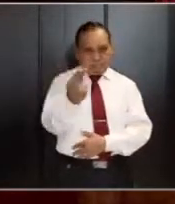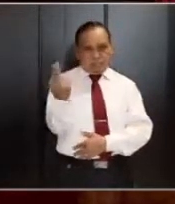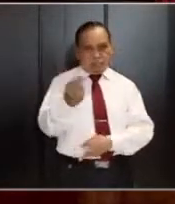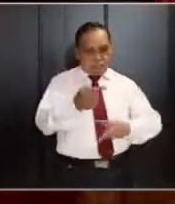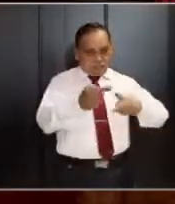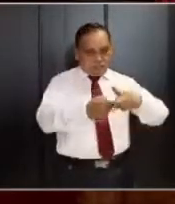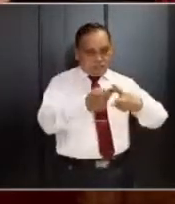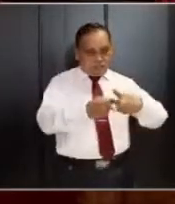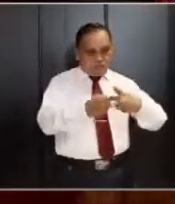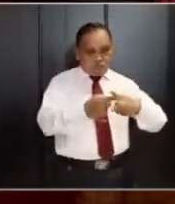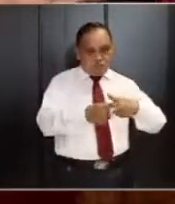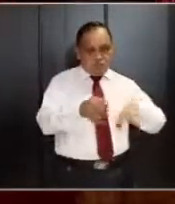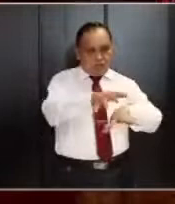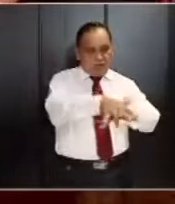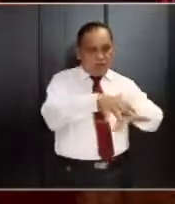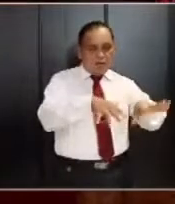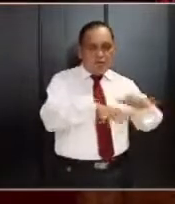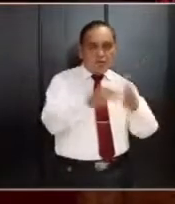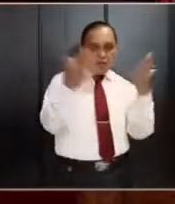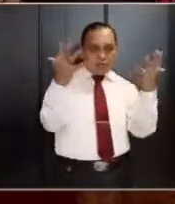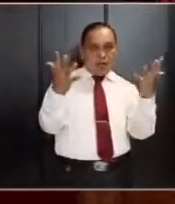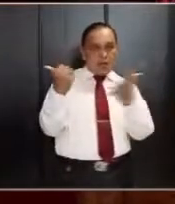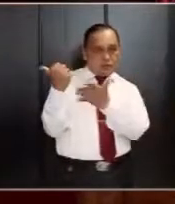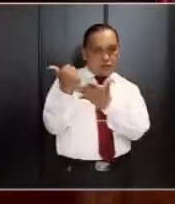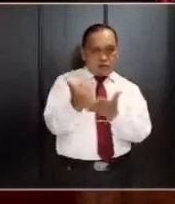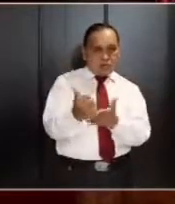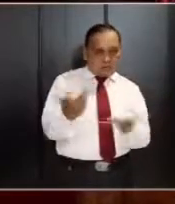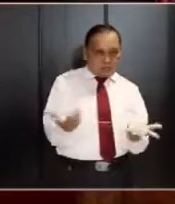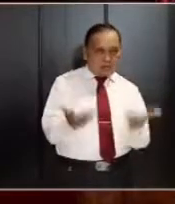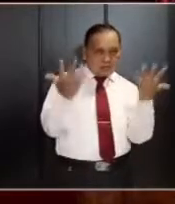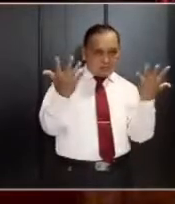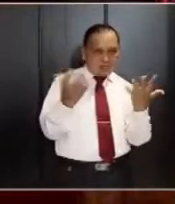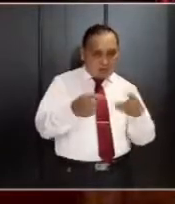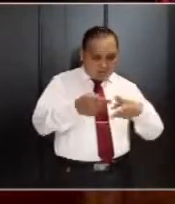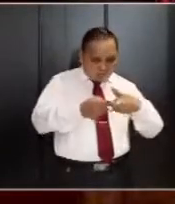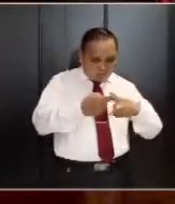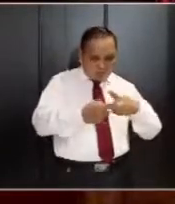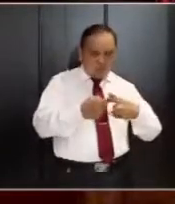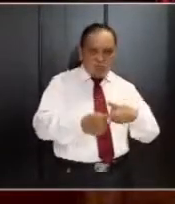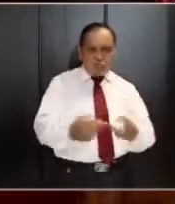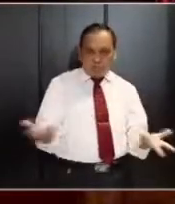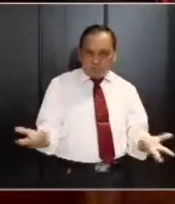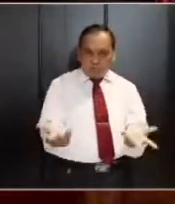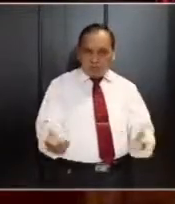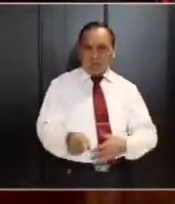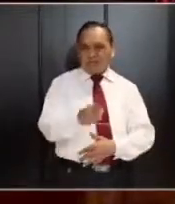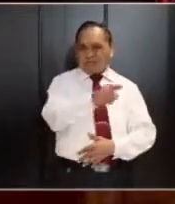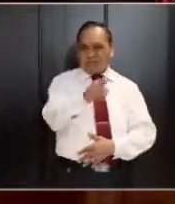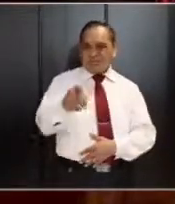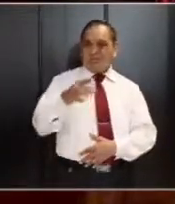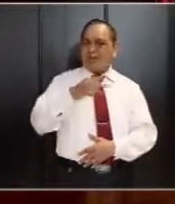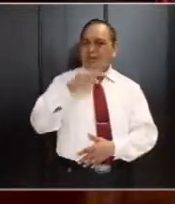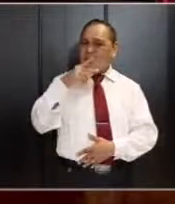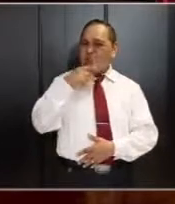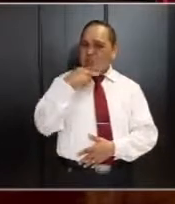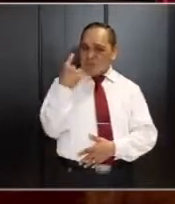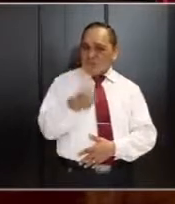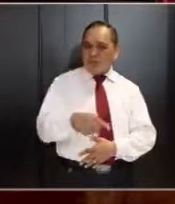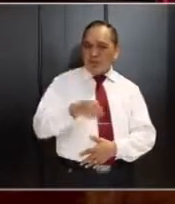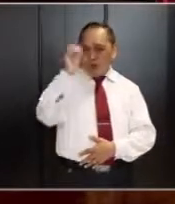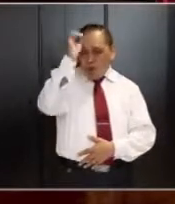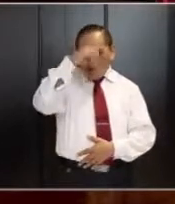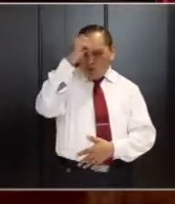yo les presto los dedos de los pies, de las manos, ayúdense con todos, pero no pueden hacer ese tipo de comentarios que no tienen